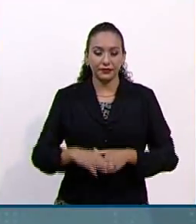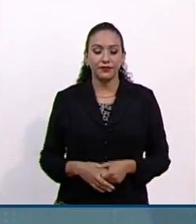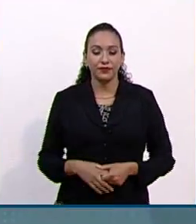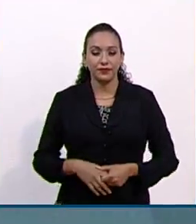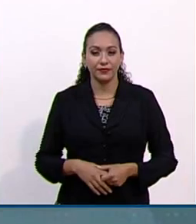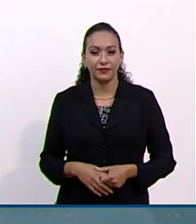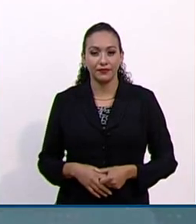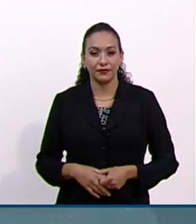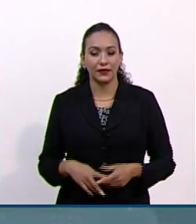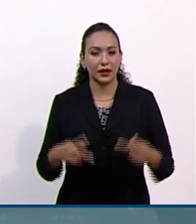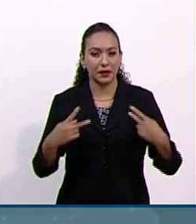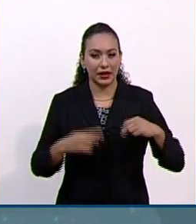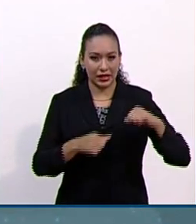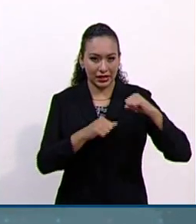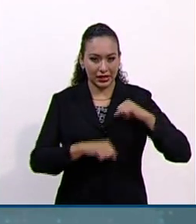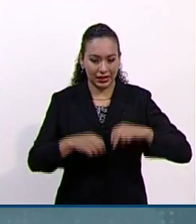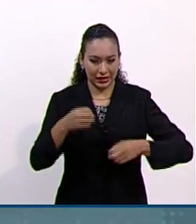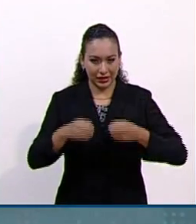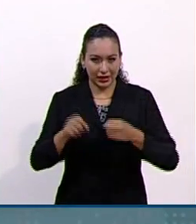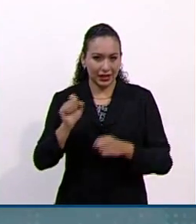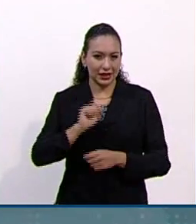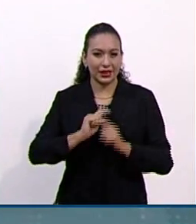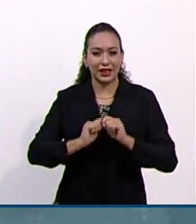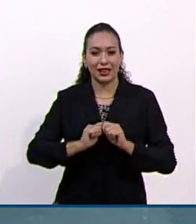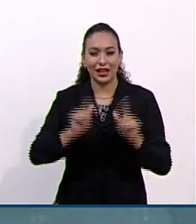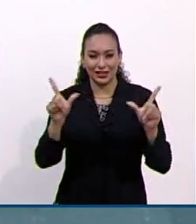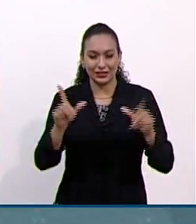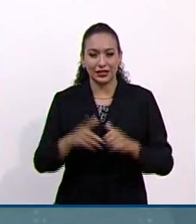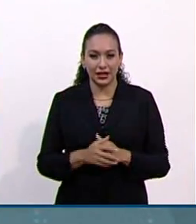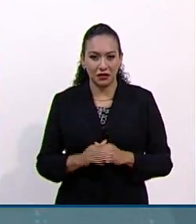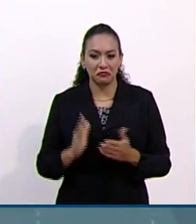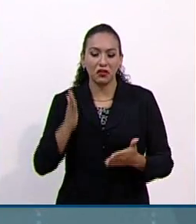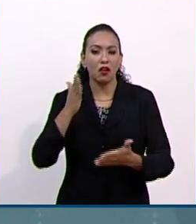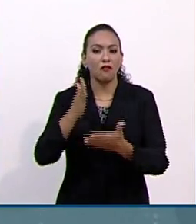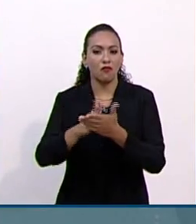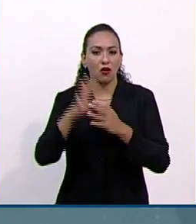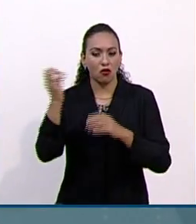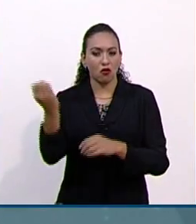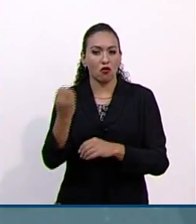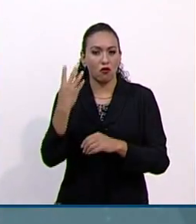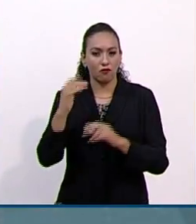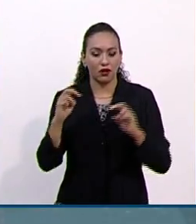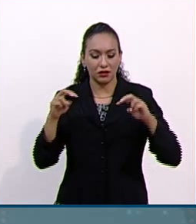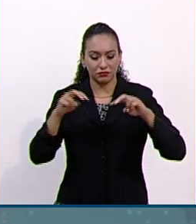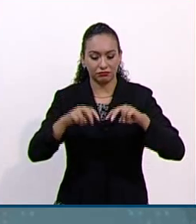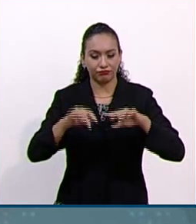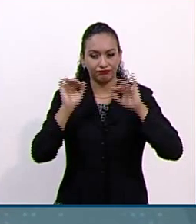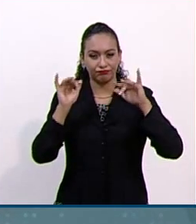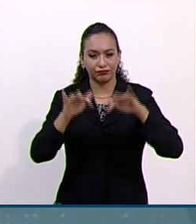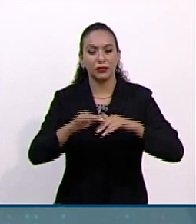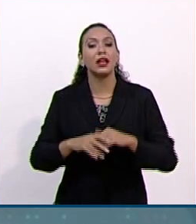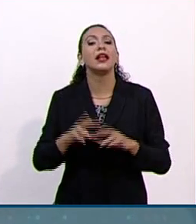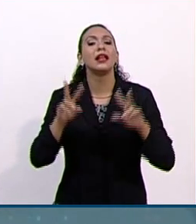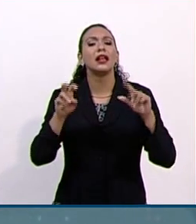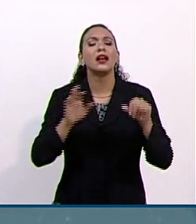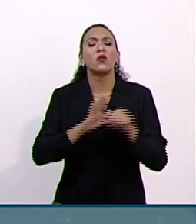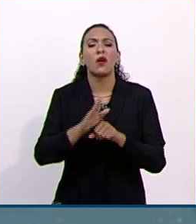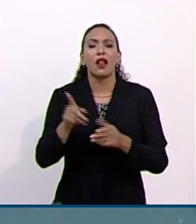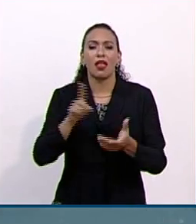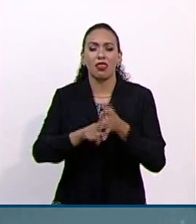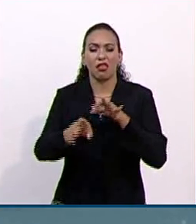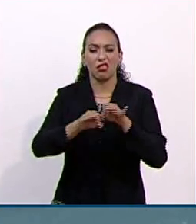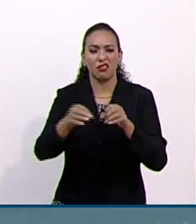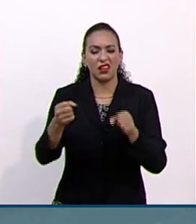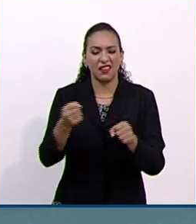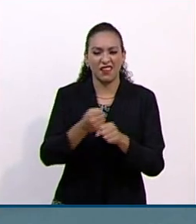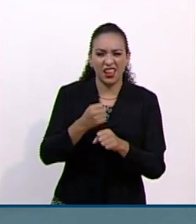Personal del Poder Judicial de Tlaxcala asistió a la conferencia magistral Acoso y hostigamiento laboral, una reflexión sobre los criterios